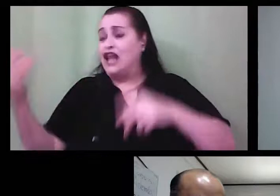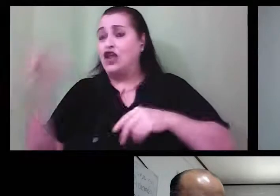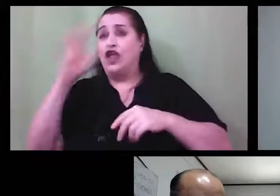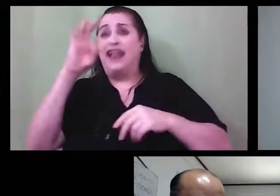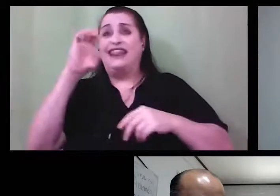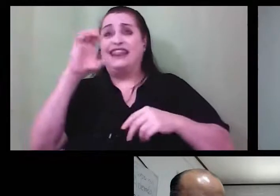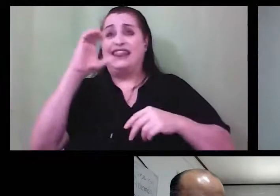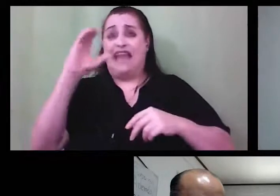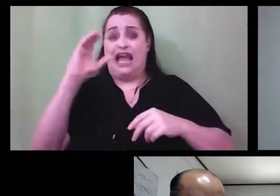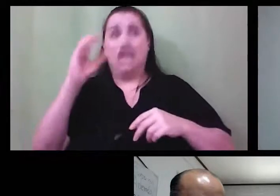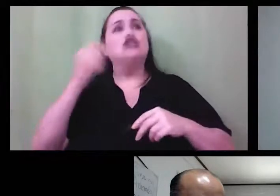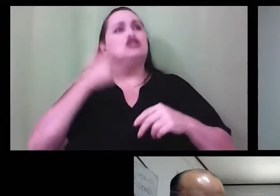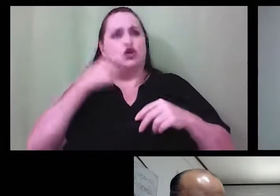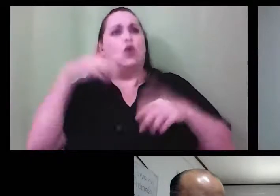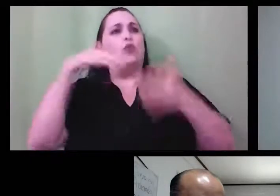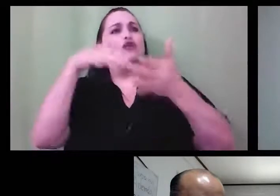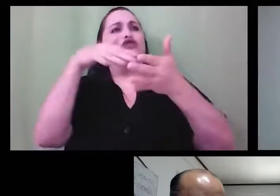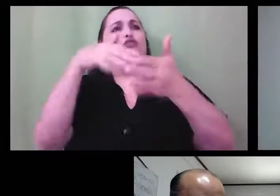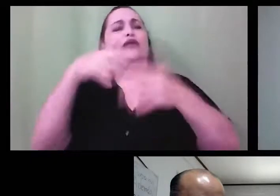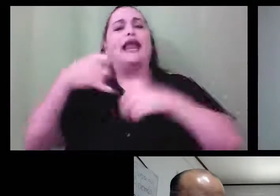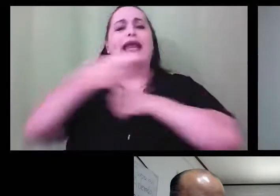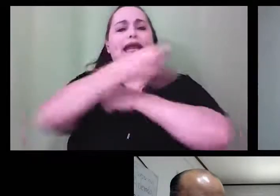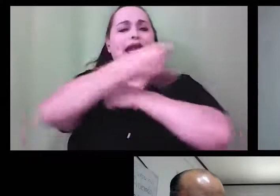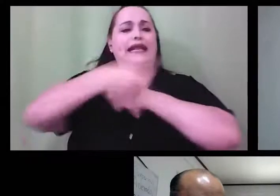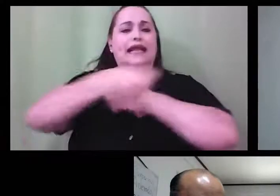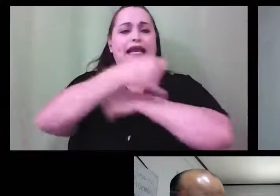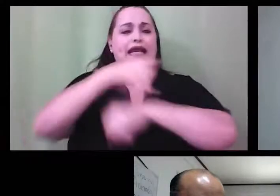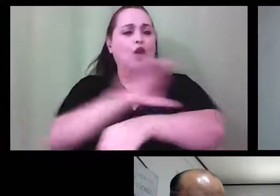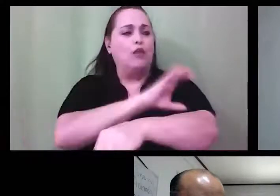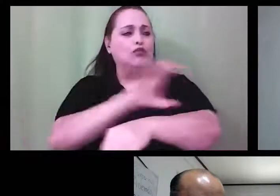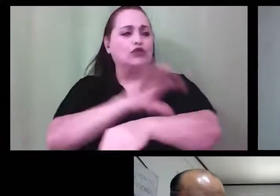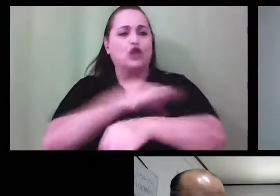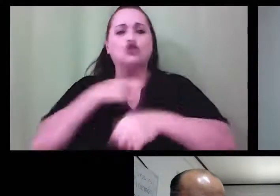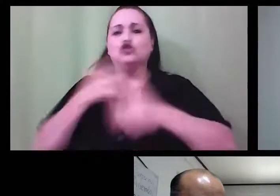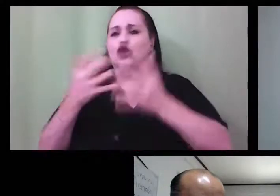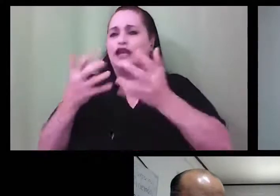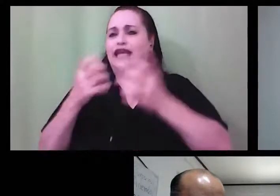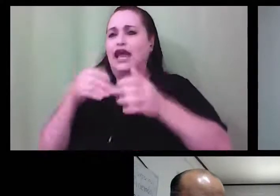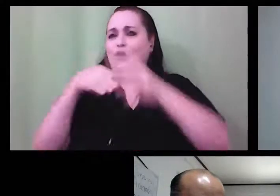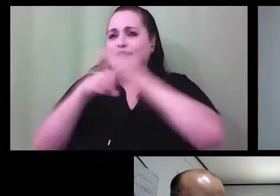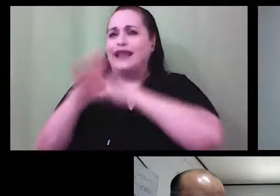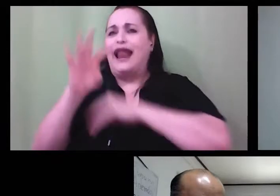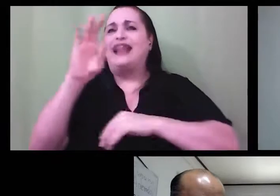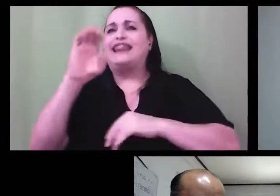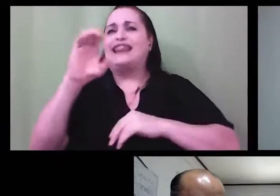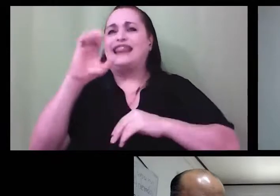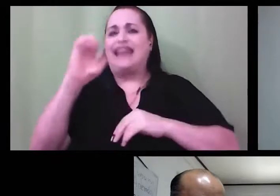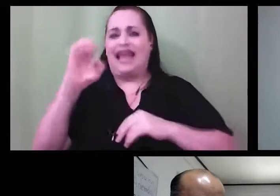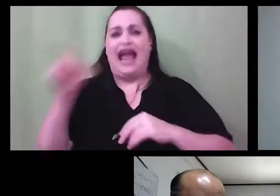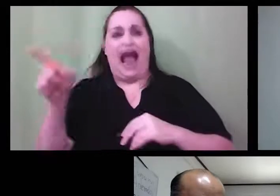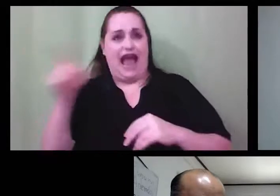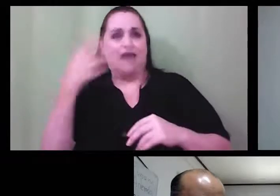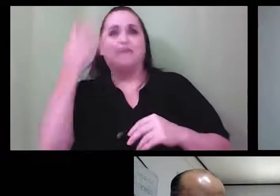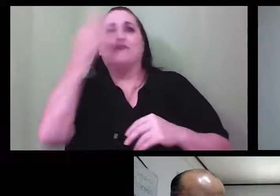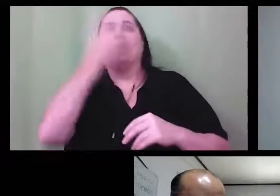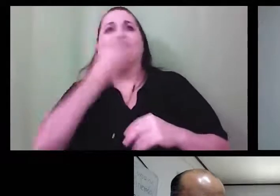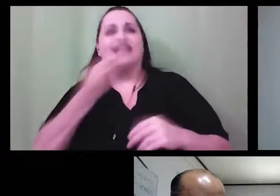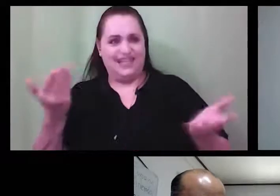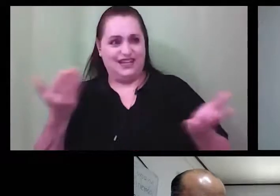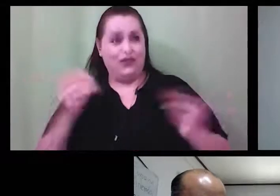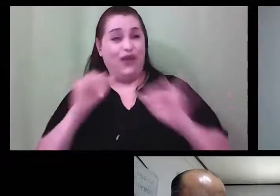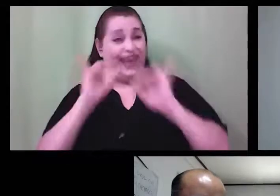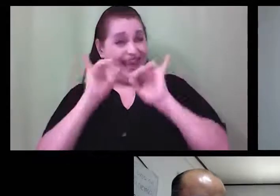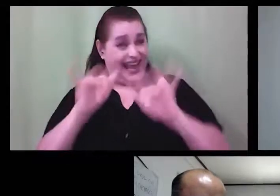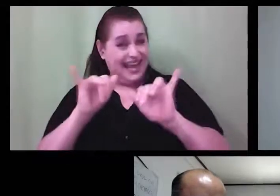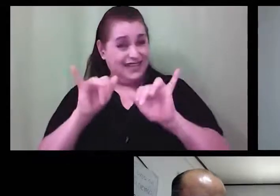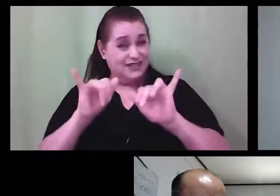voy a estudiar ingeniería en computadores y quiero hacerlo en el TEC, porque ahí sí es bonito.